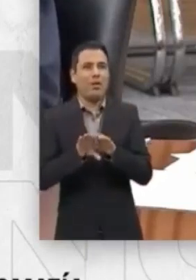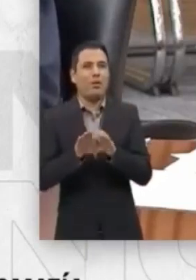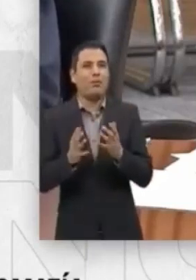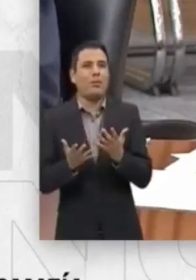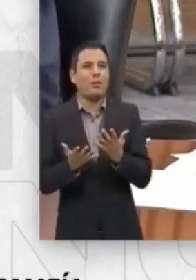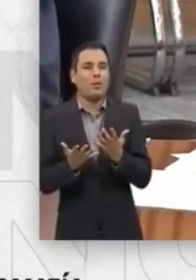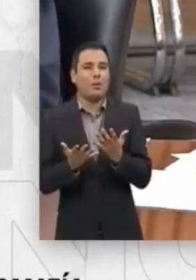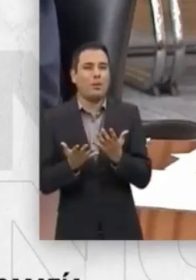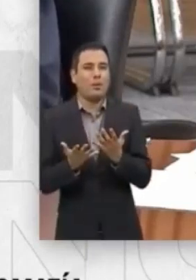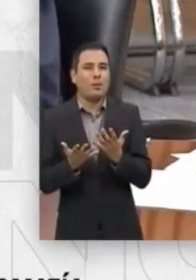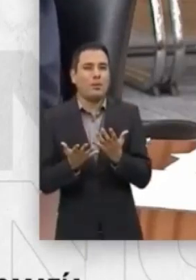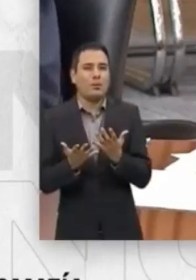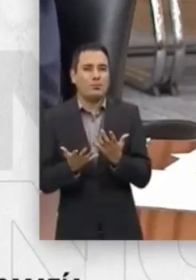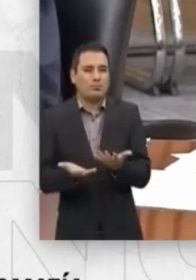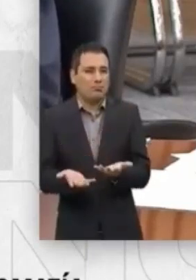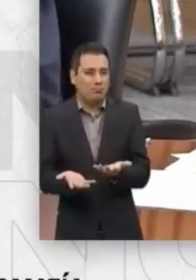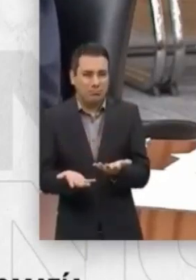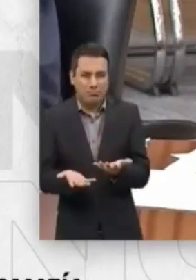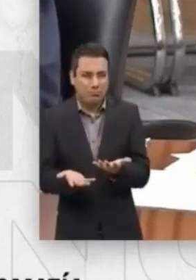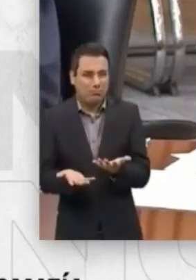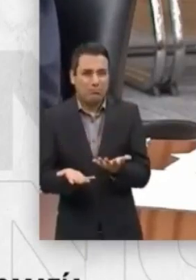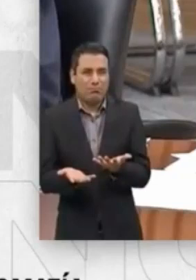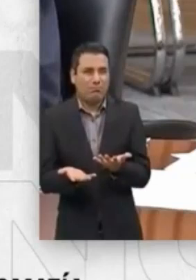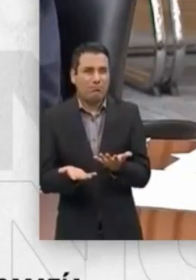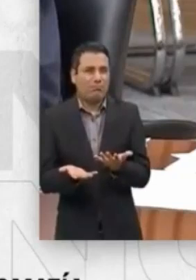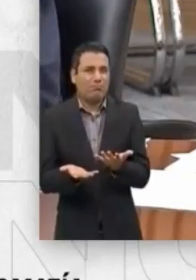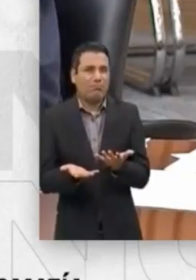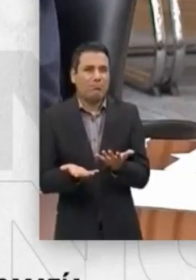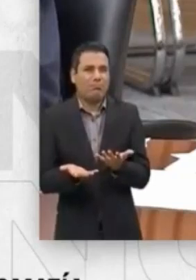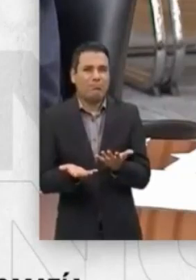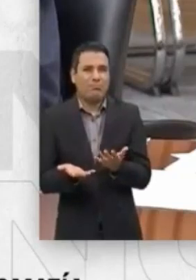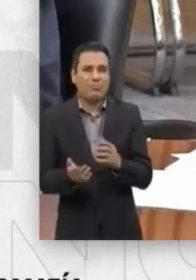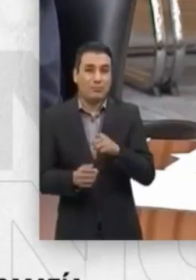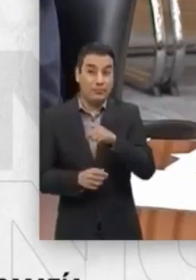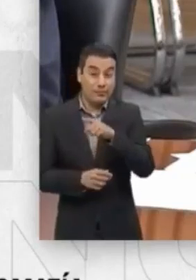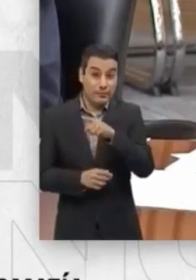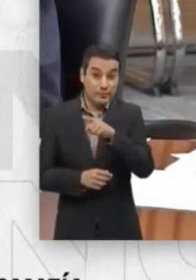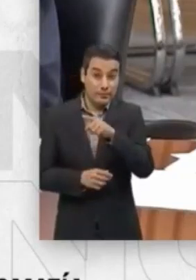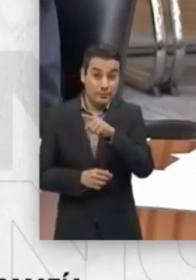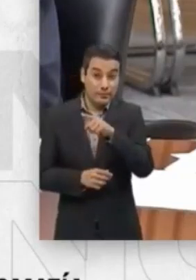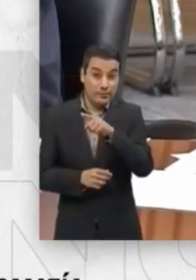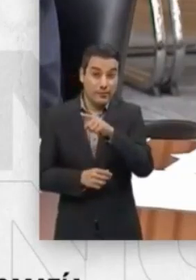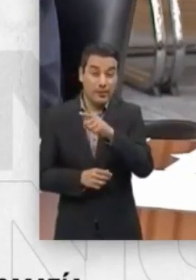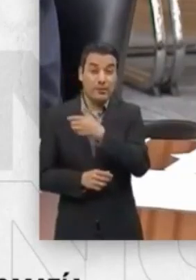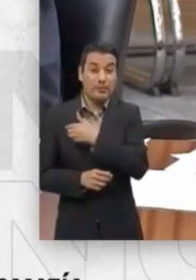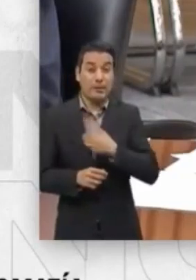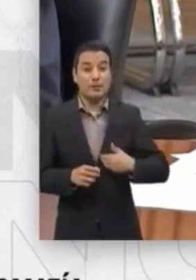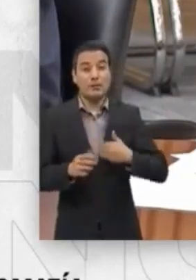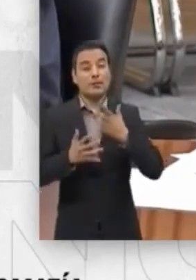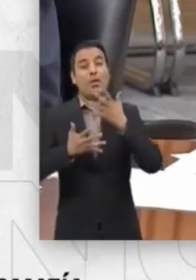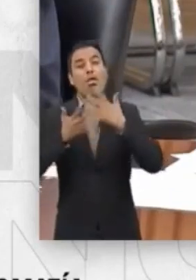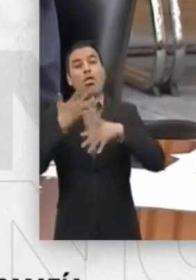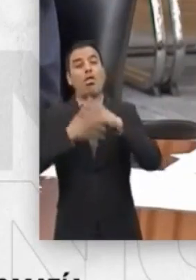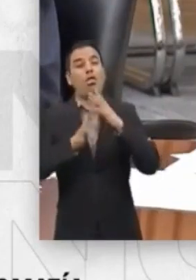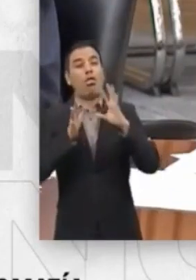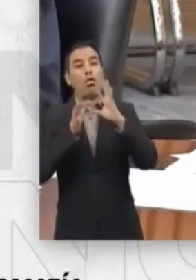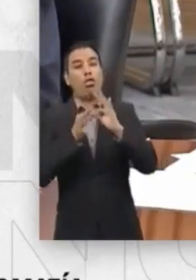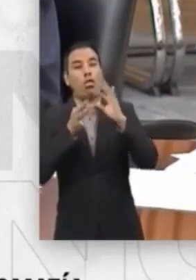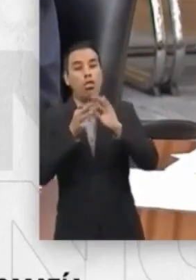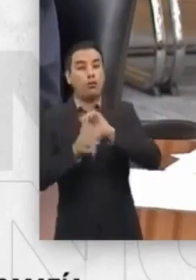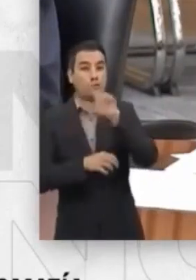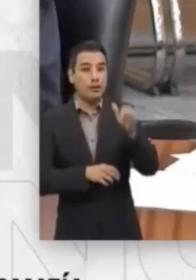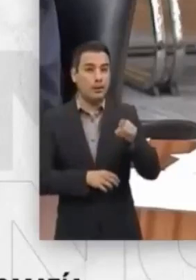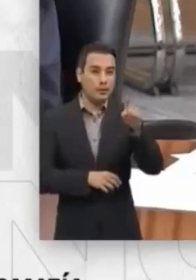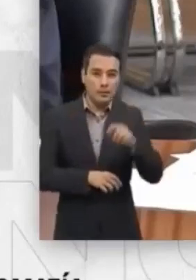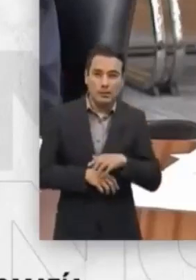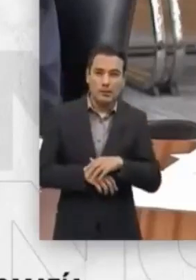maniobra, esa alteración artera de las palabras para cuadrarlas en un supuesto jurídico y censurar